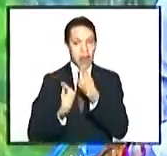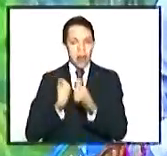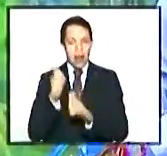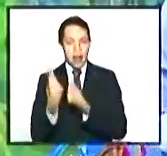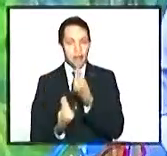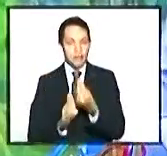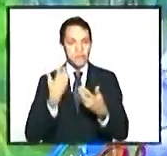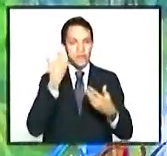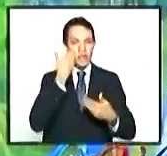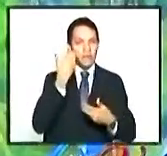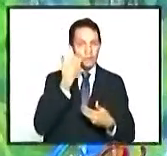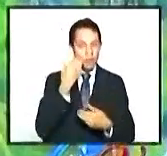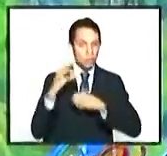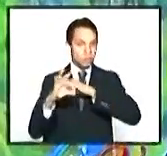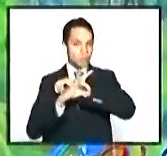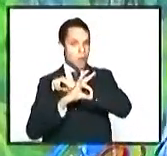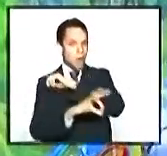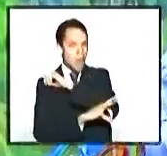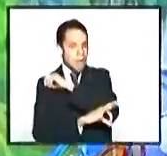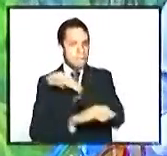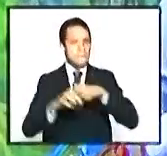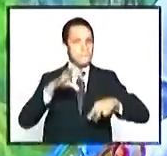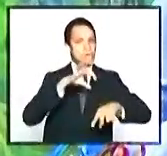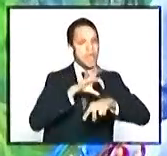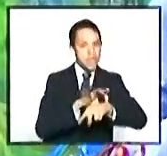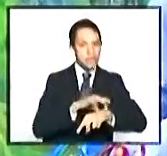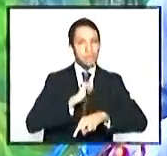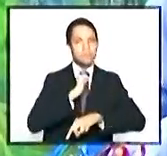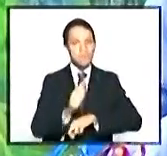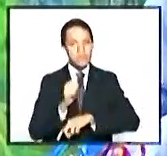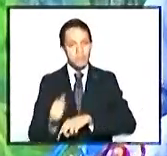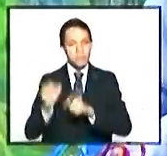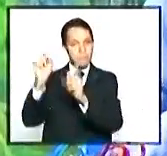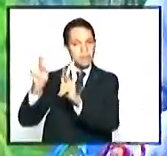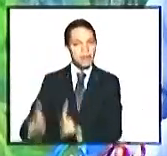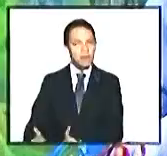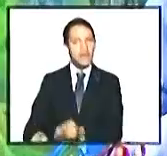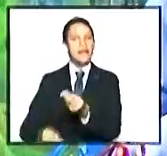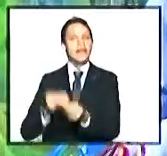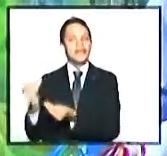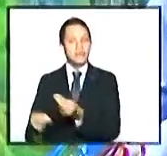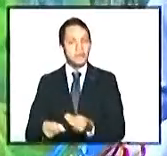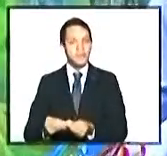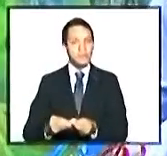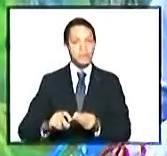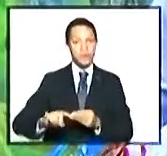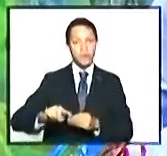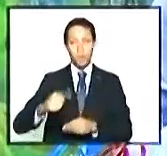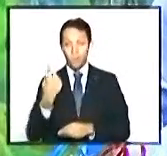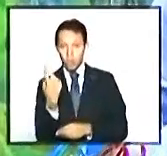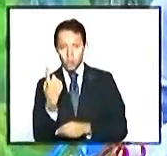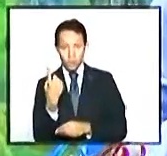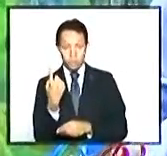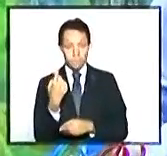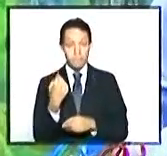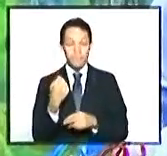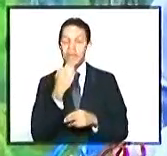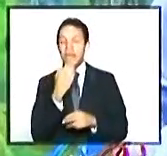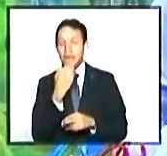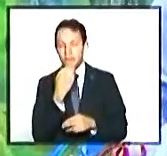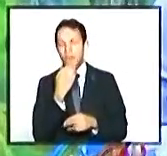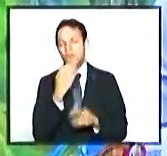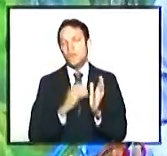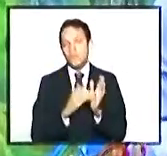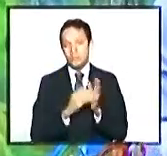la enfermedad, tanto los médicos como ustedes pacientes, porque una sola golondrina no hace verano. Un